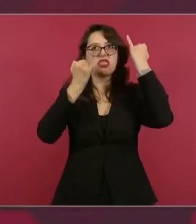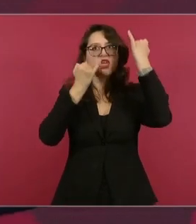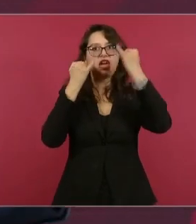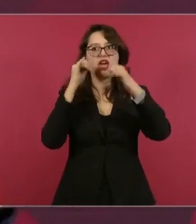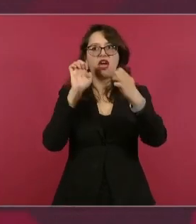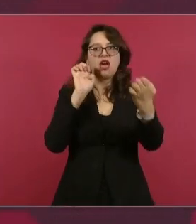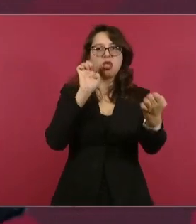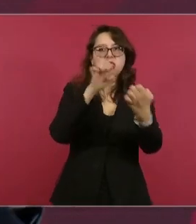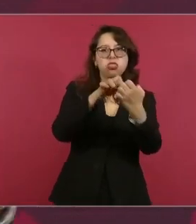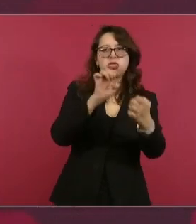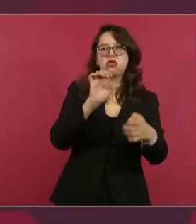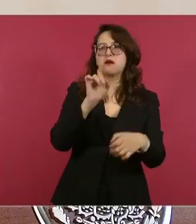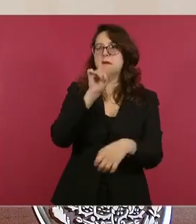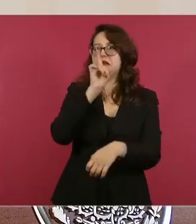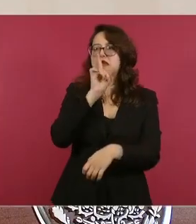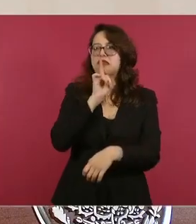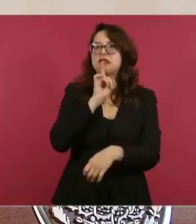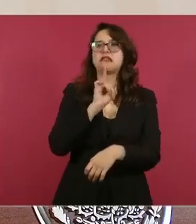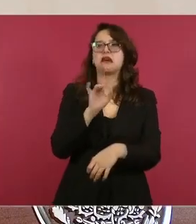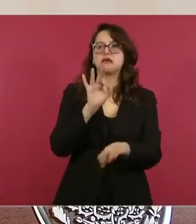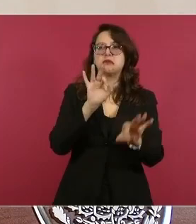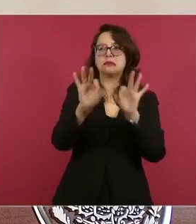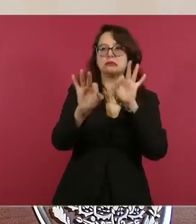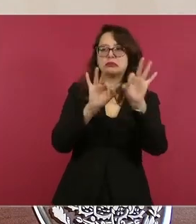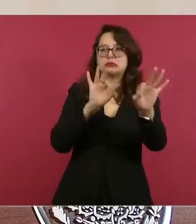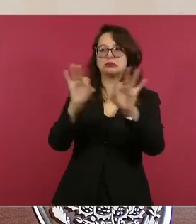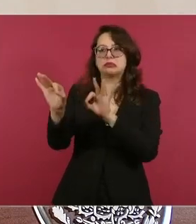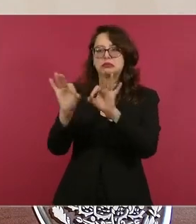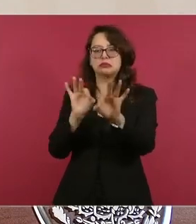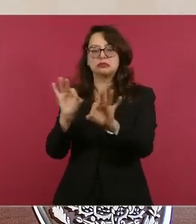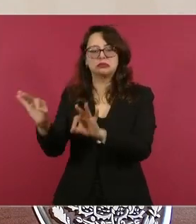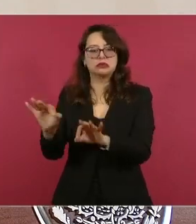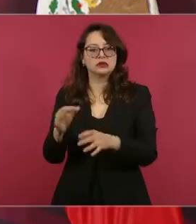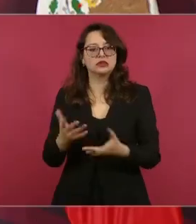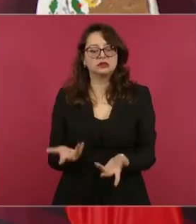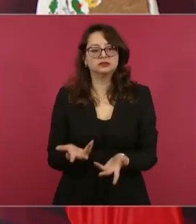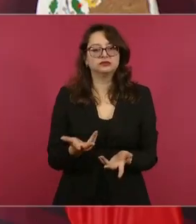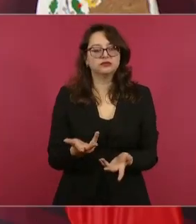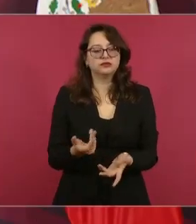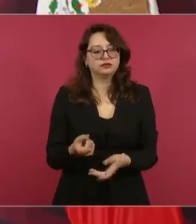y no es un asunto espontáneo